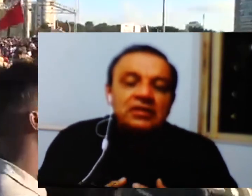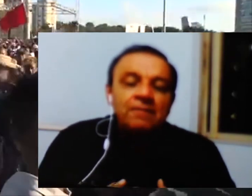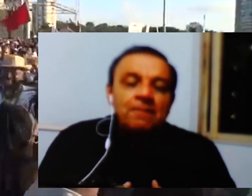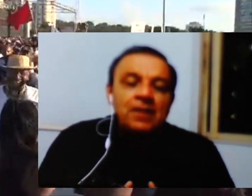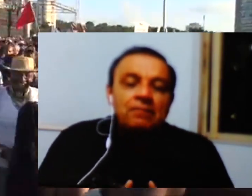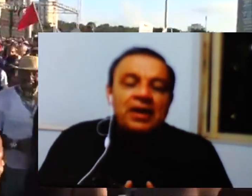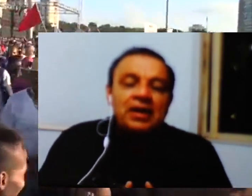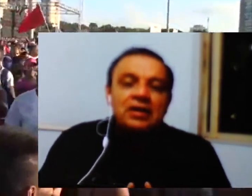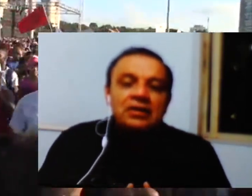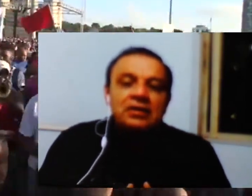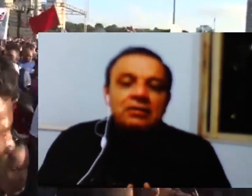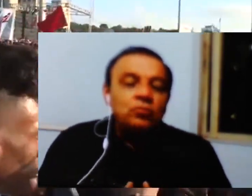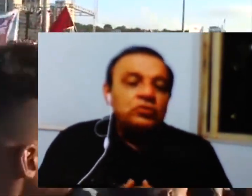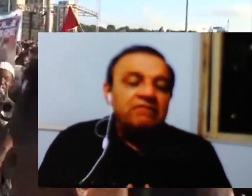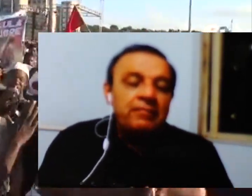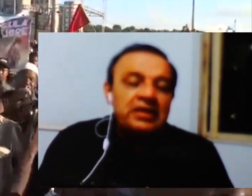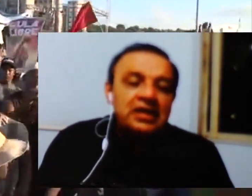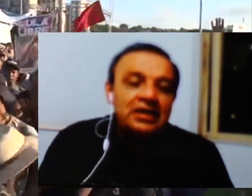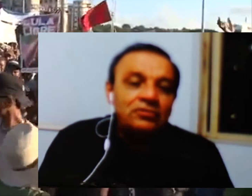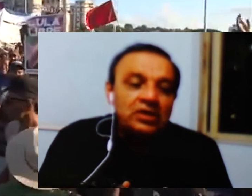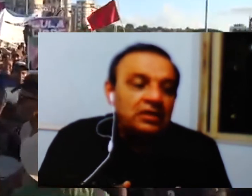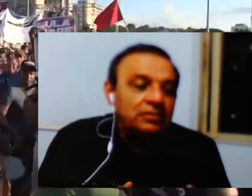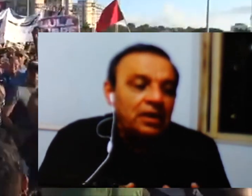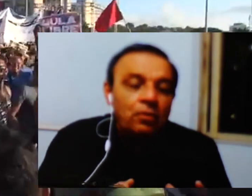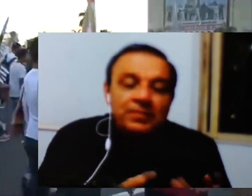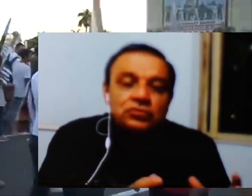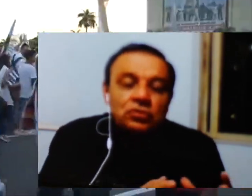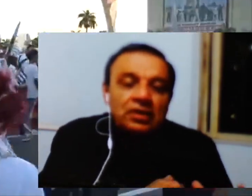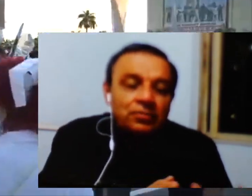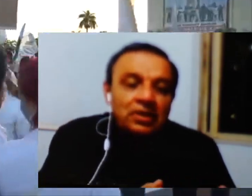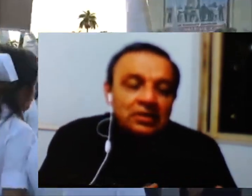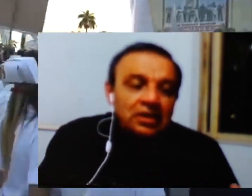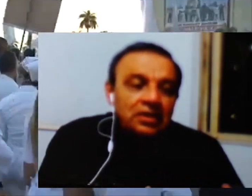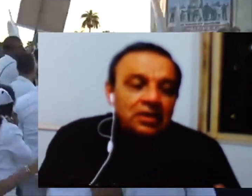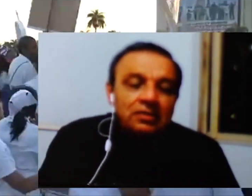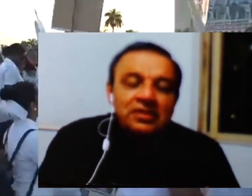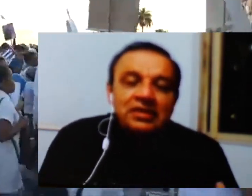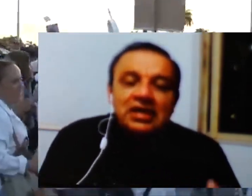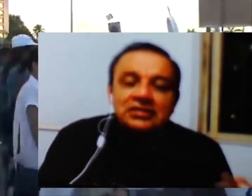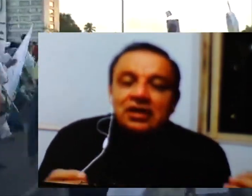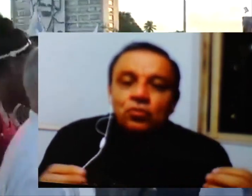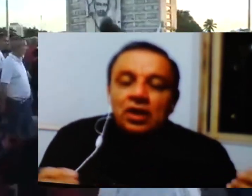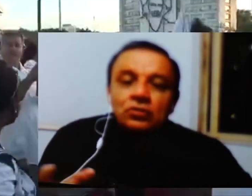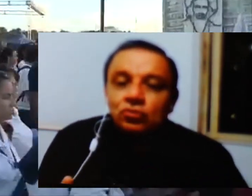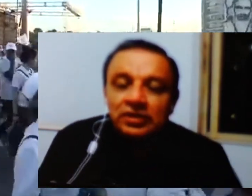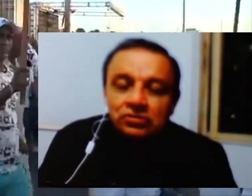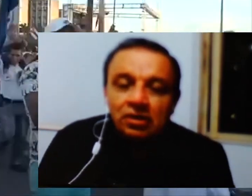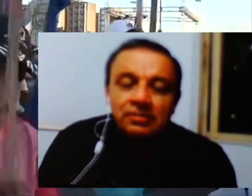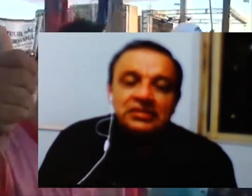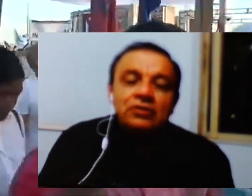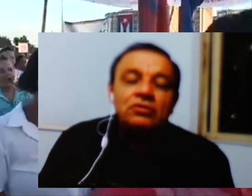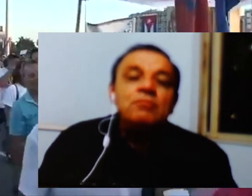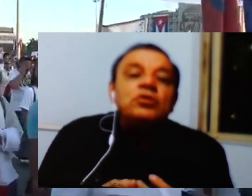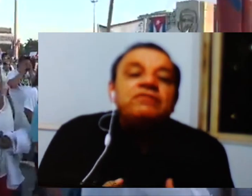muy difícil para muchas familias que no tienen, digamos, personas que puedan dedicarse a buscar los